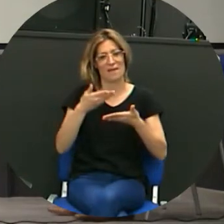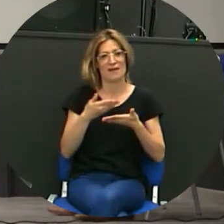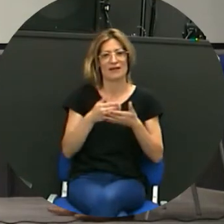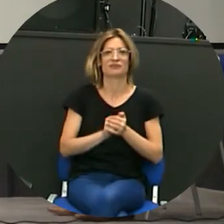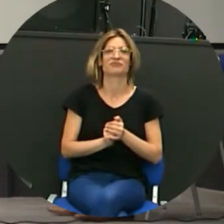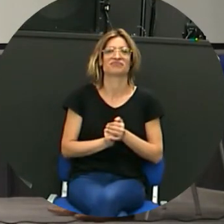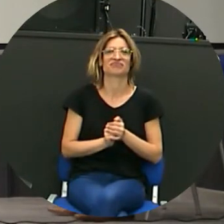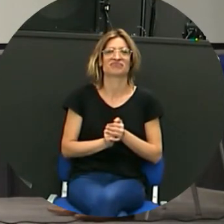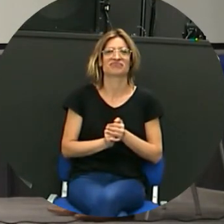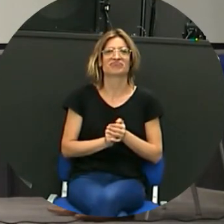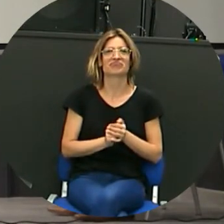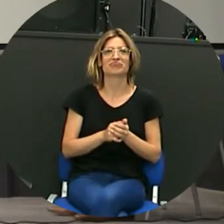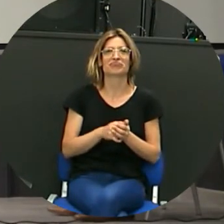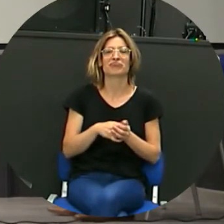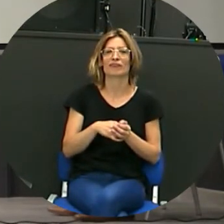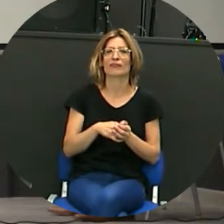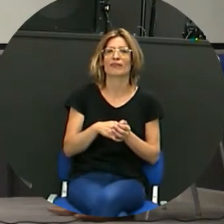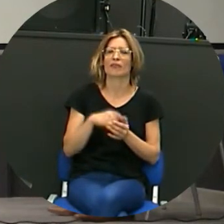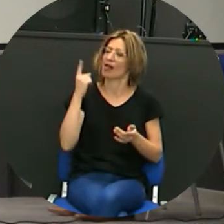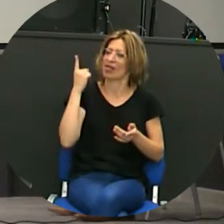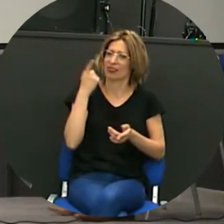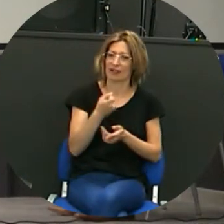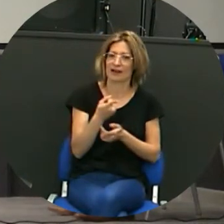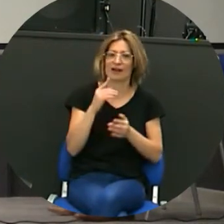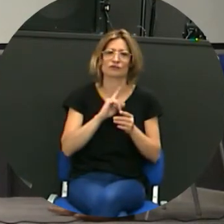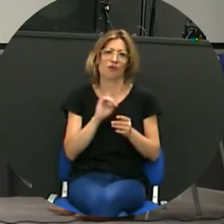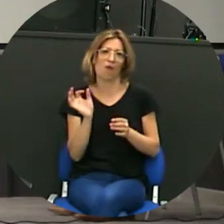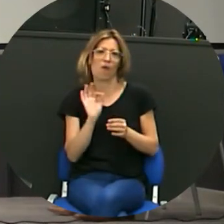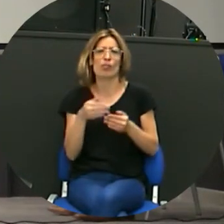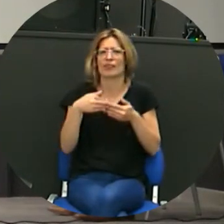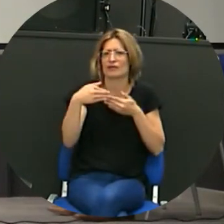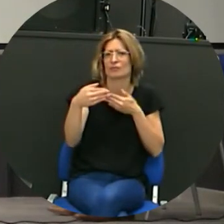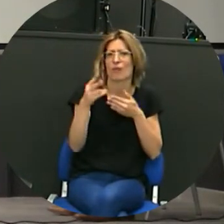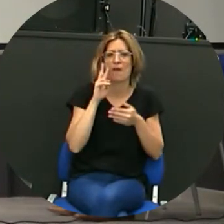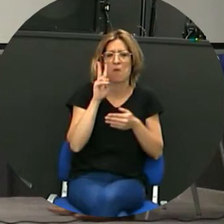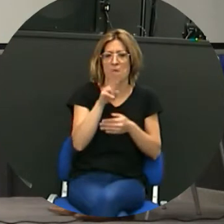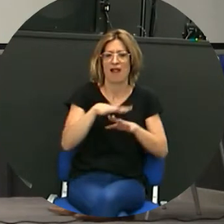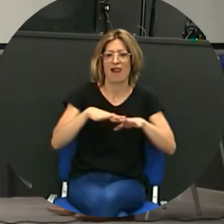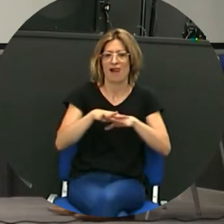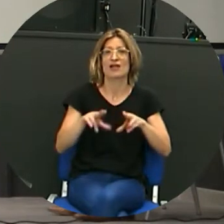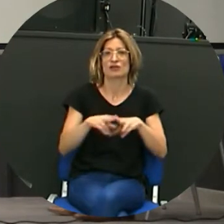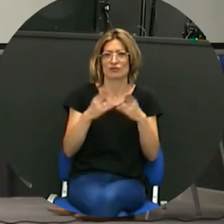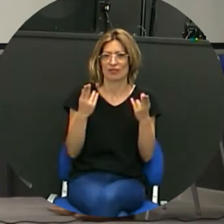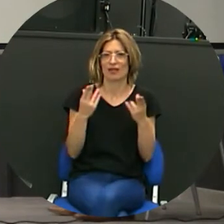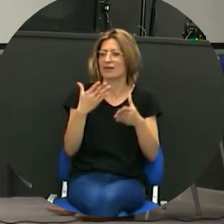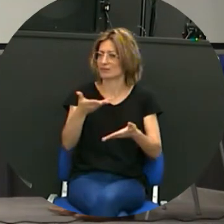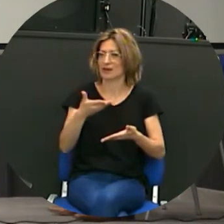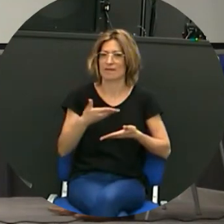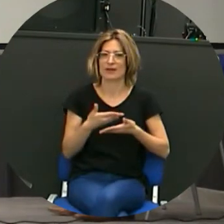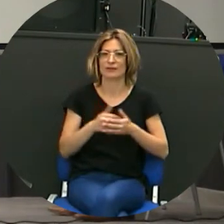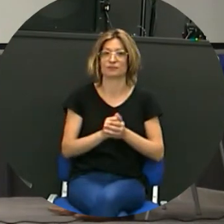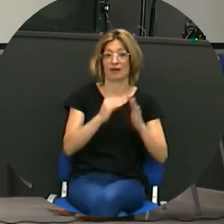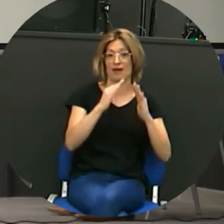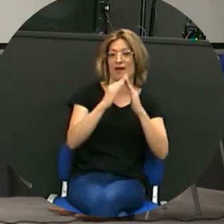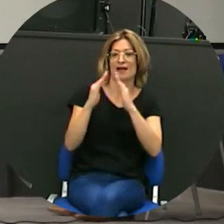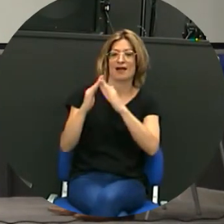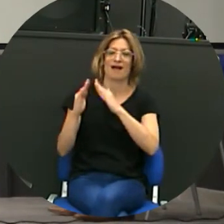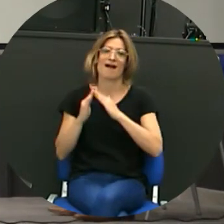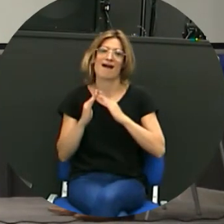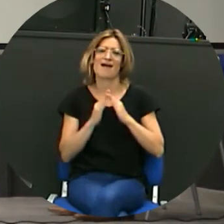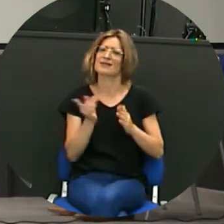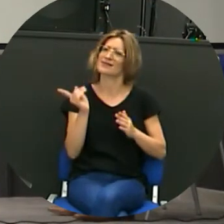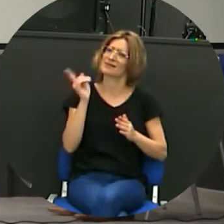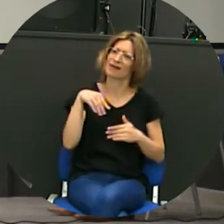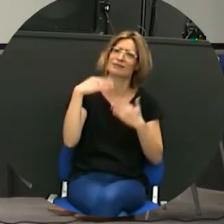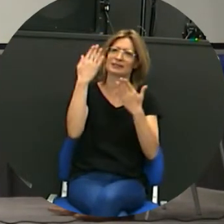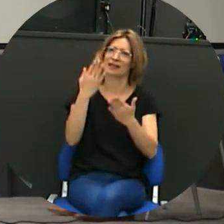estén conectando en directo o en diferido. Y juntos, desde cada uno de nuestros hogares, podemos reunirnos para dar